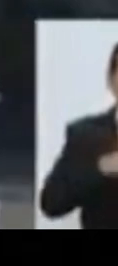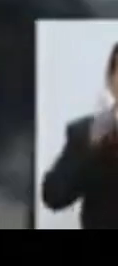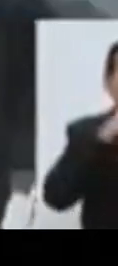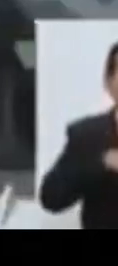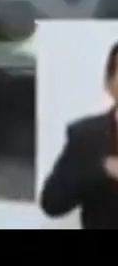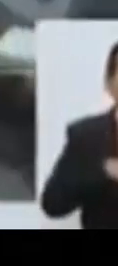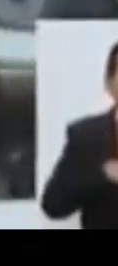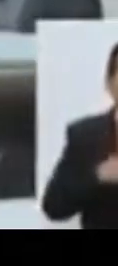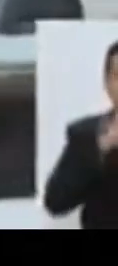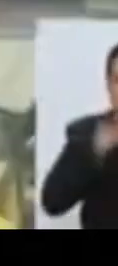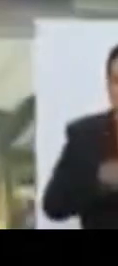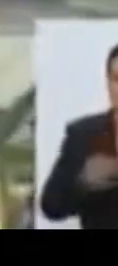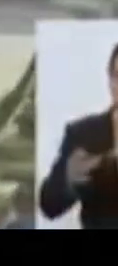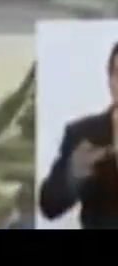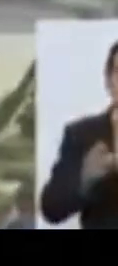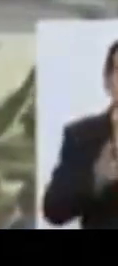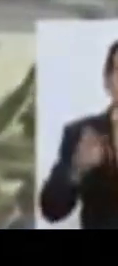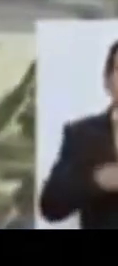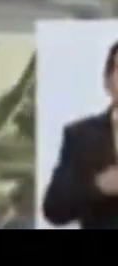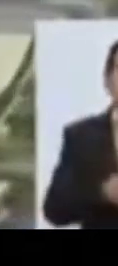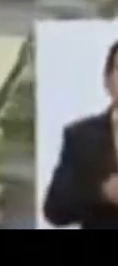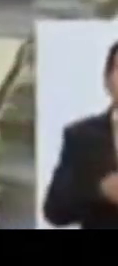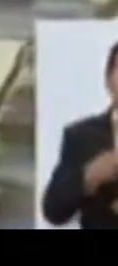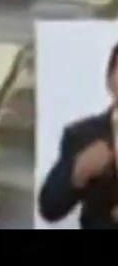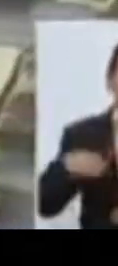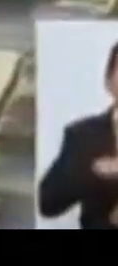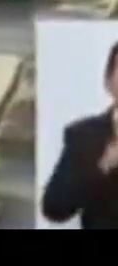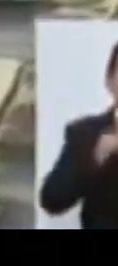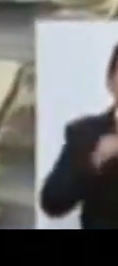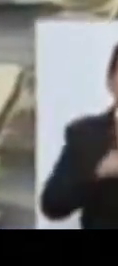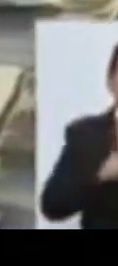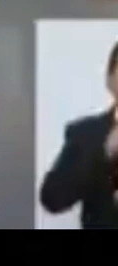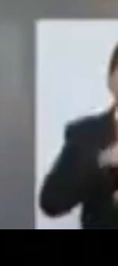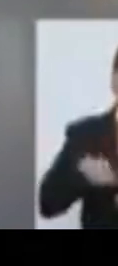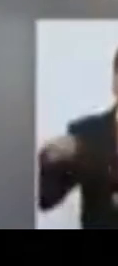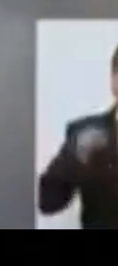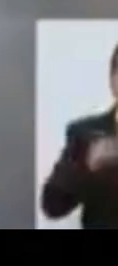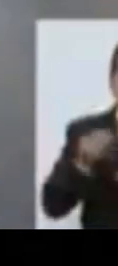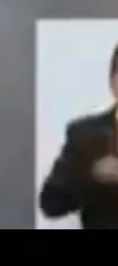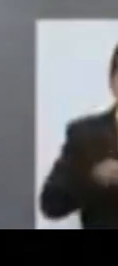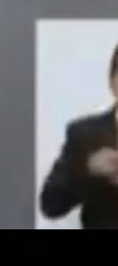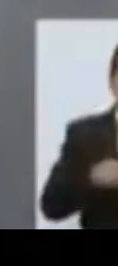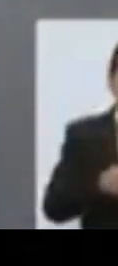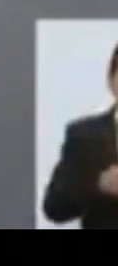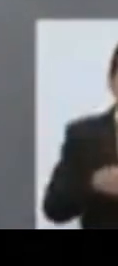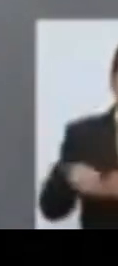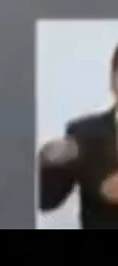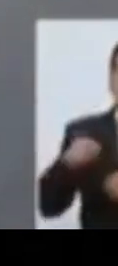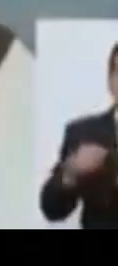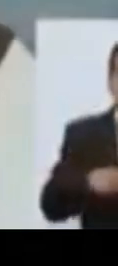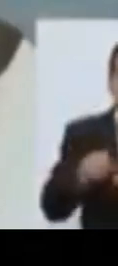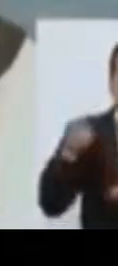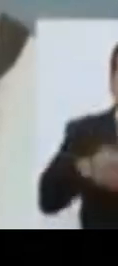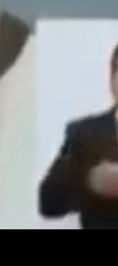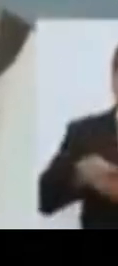sea, esta es una red de corrupción muy grande. Por eso siempre decimos nosotros, seguro que de ahí salió la plata para apoyar las ollas